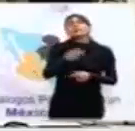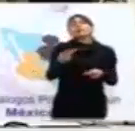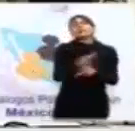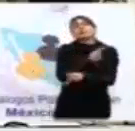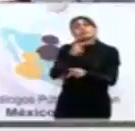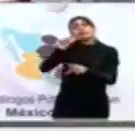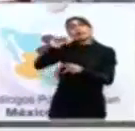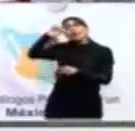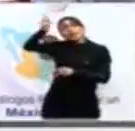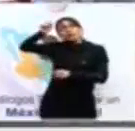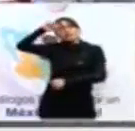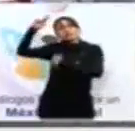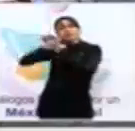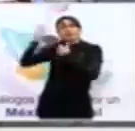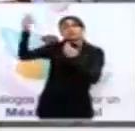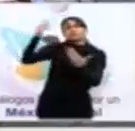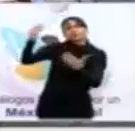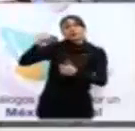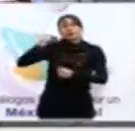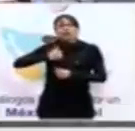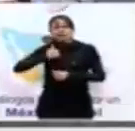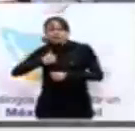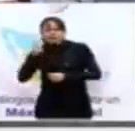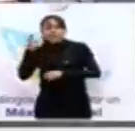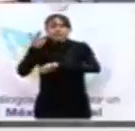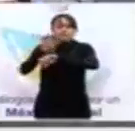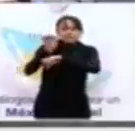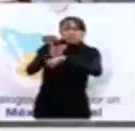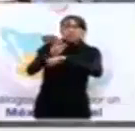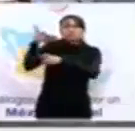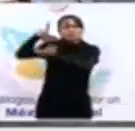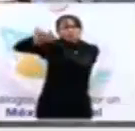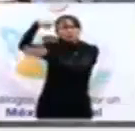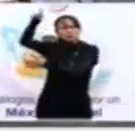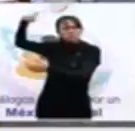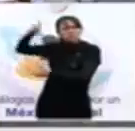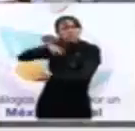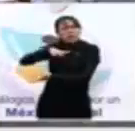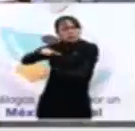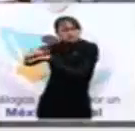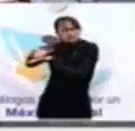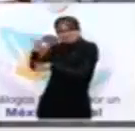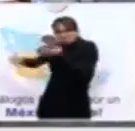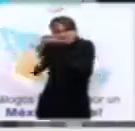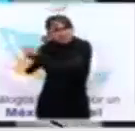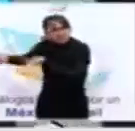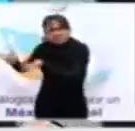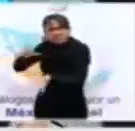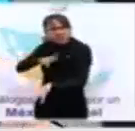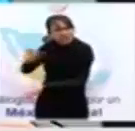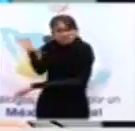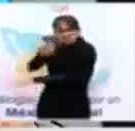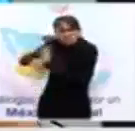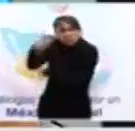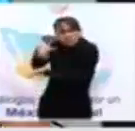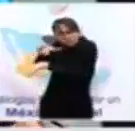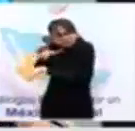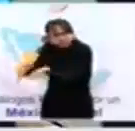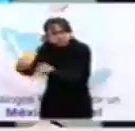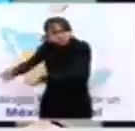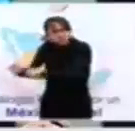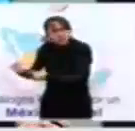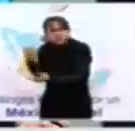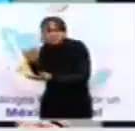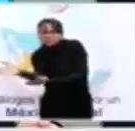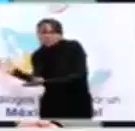los que somos socios, Estados Unidos y Canadá, sí les aplican subsidios, altos subsidios a la producción y a la